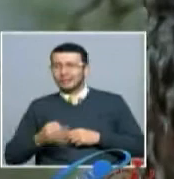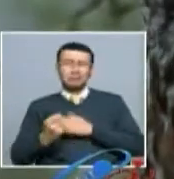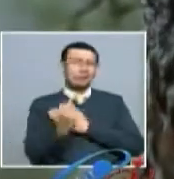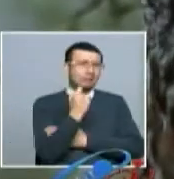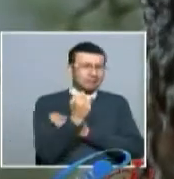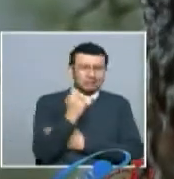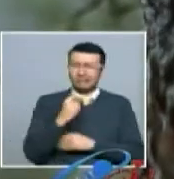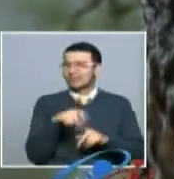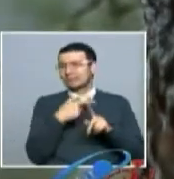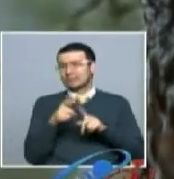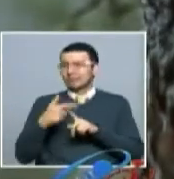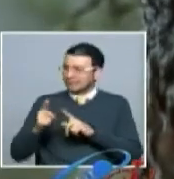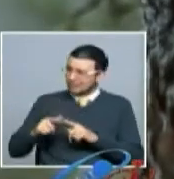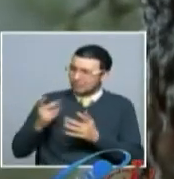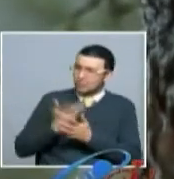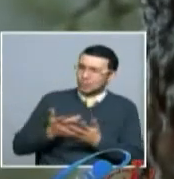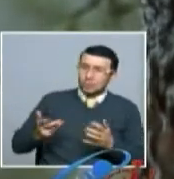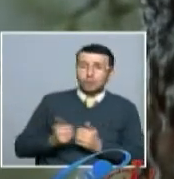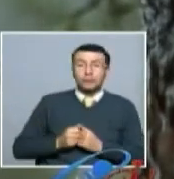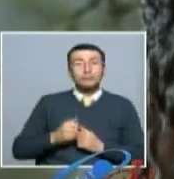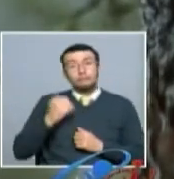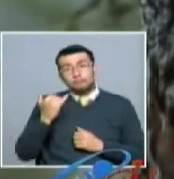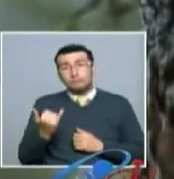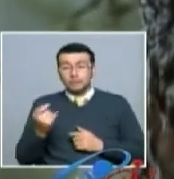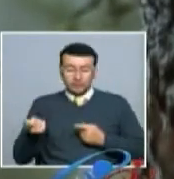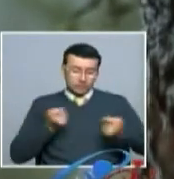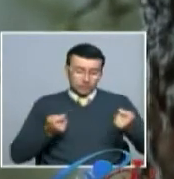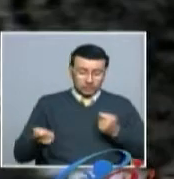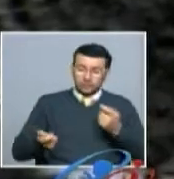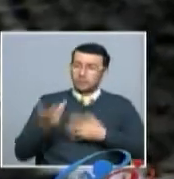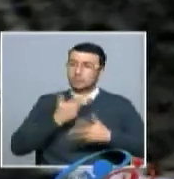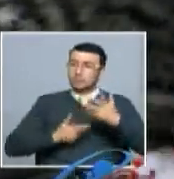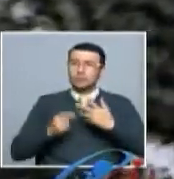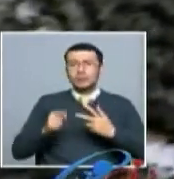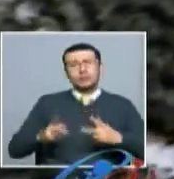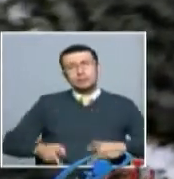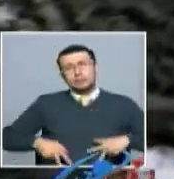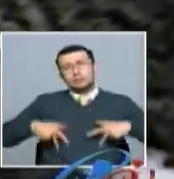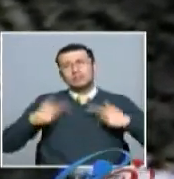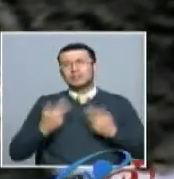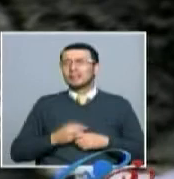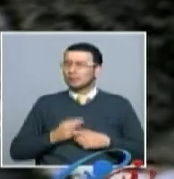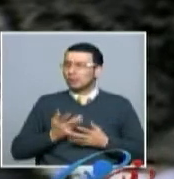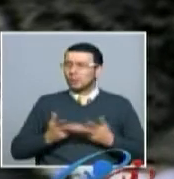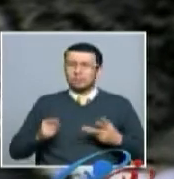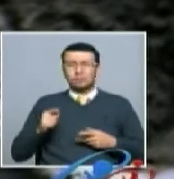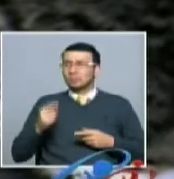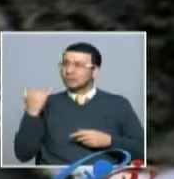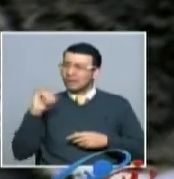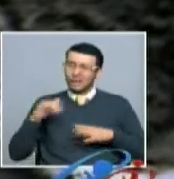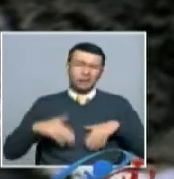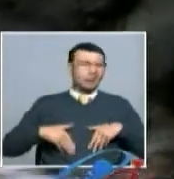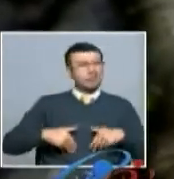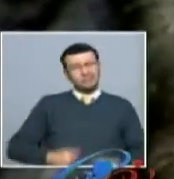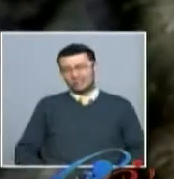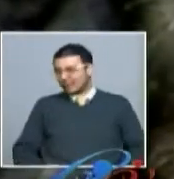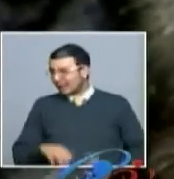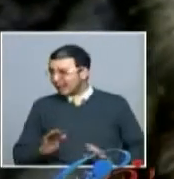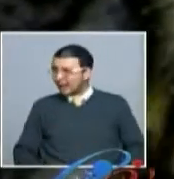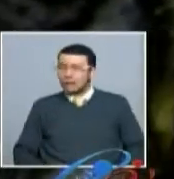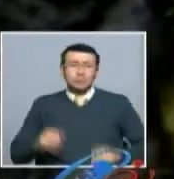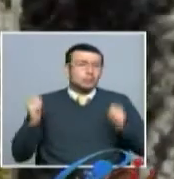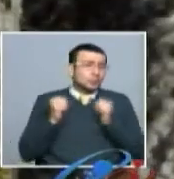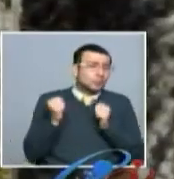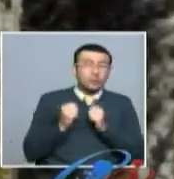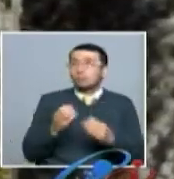críticas, de quejas, de lamentos, porque te la pasas diciendo que no te gusta la vida, que ya estás cansado de no tener dinero, que hace mucho